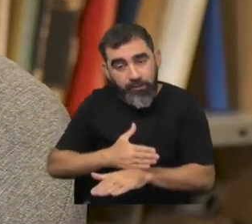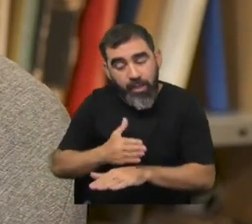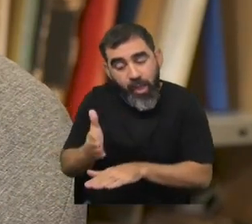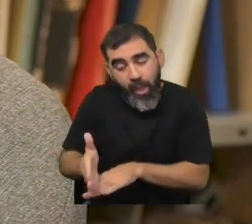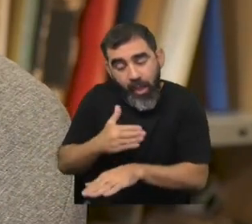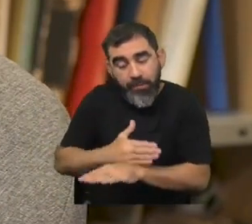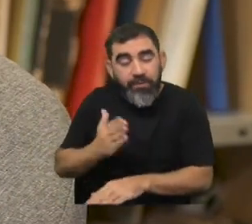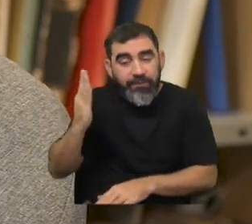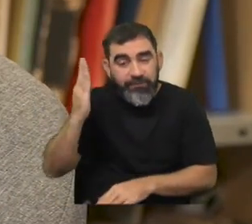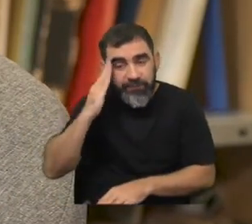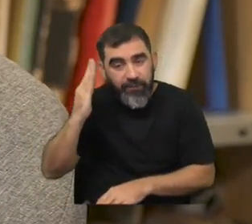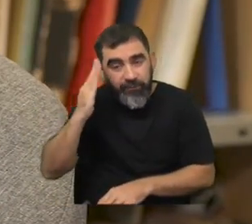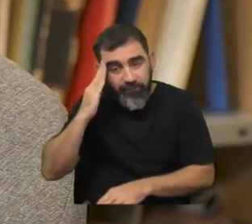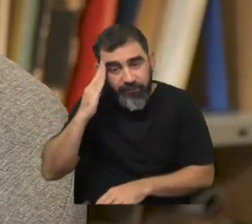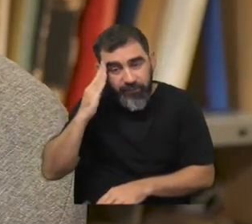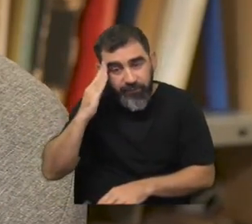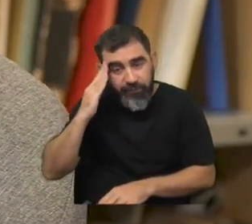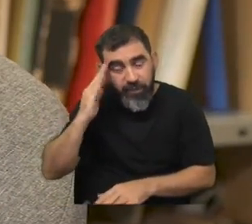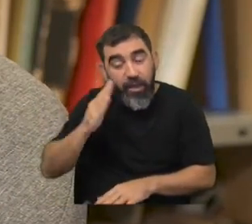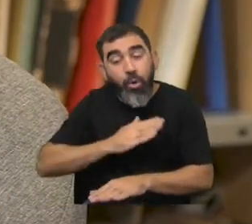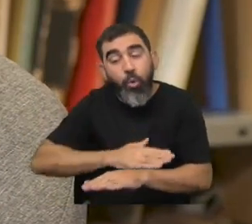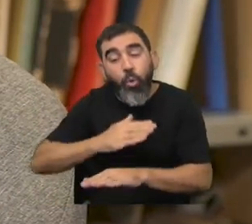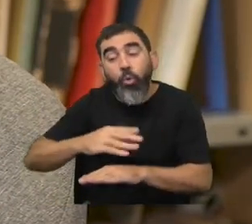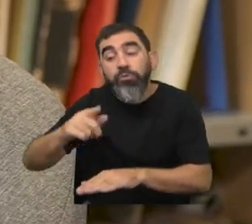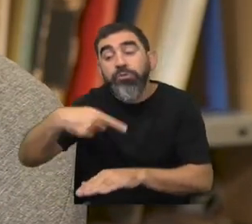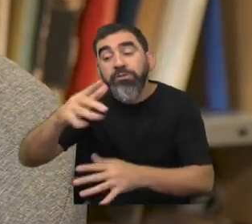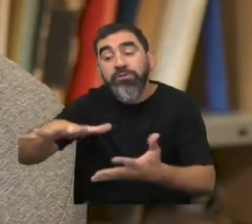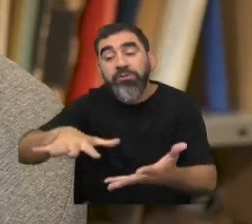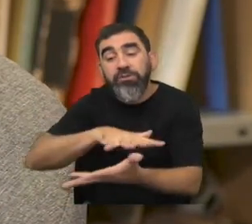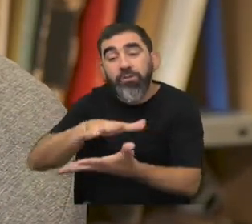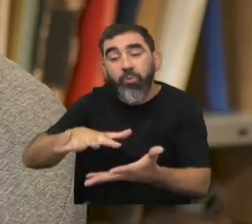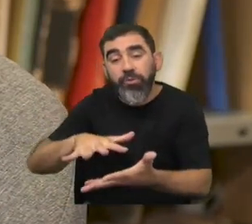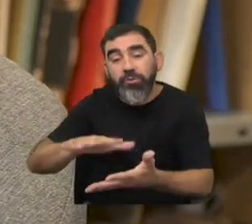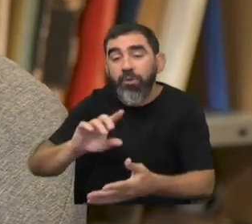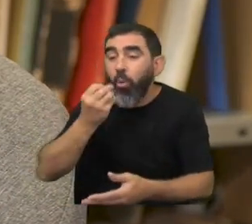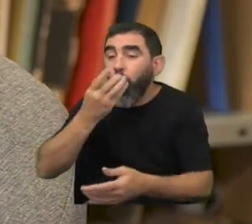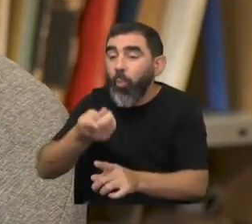adelantarnos a posibles consecuencias que puedan no ser beneficiosas para nosotros.